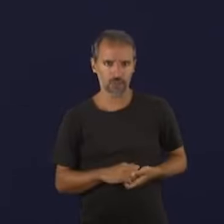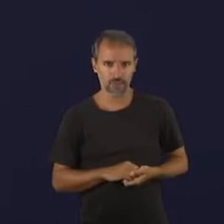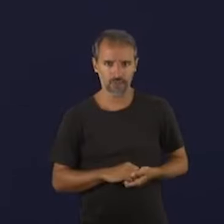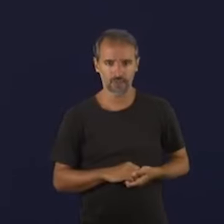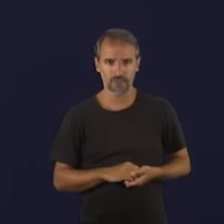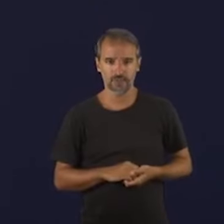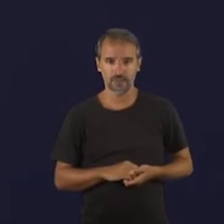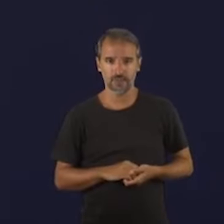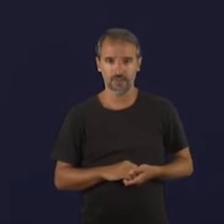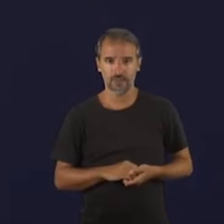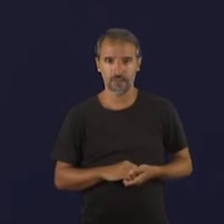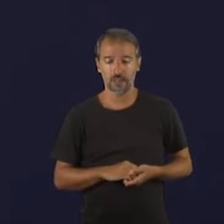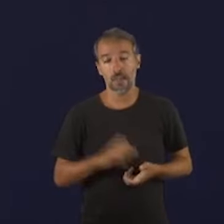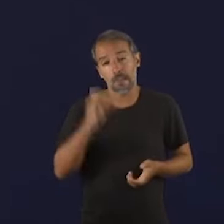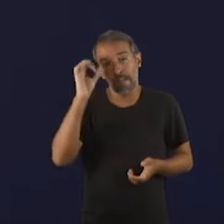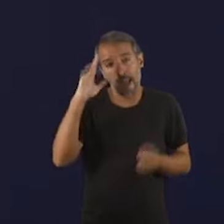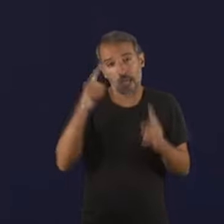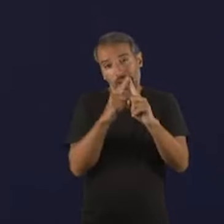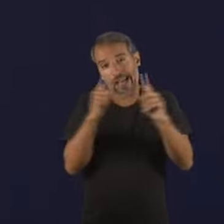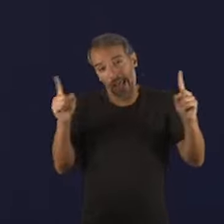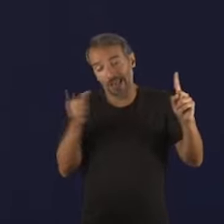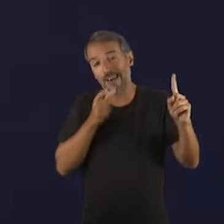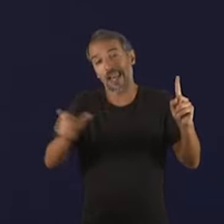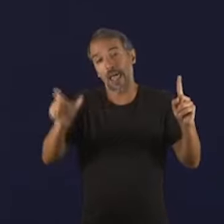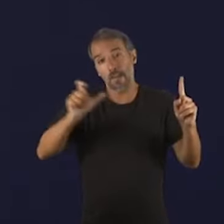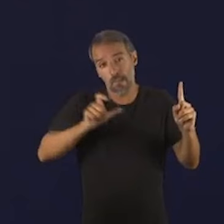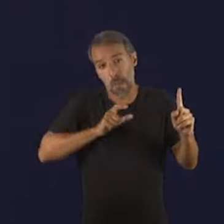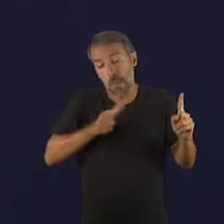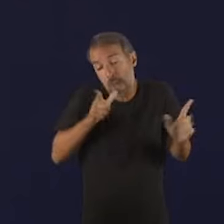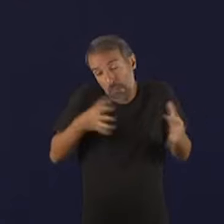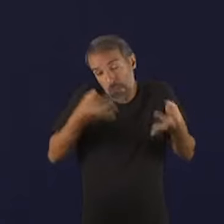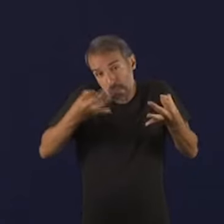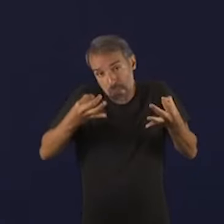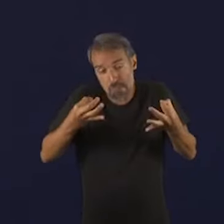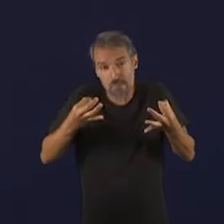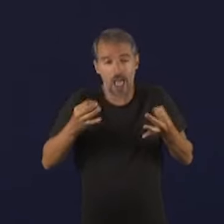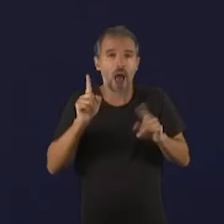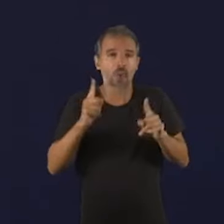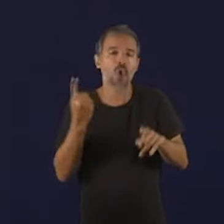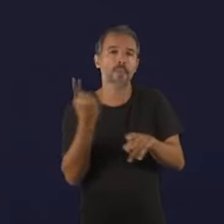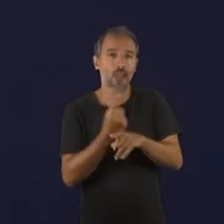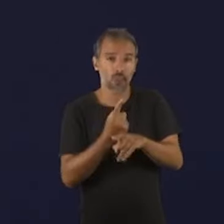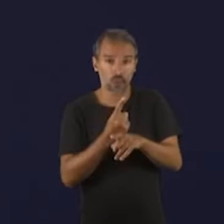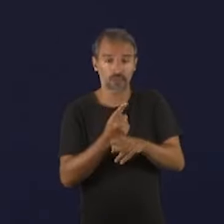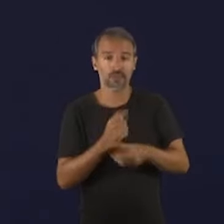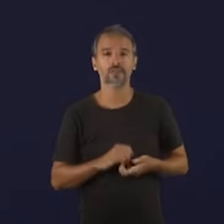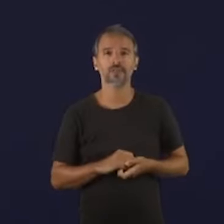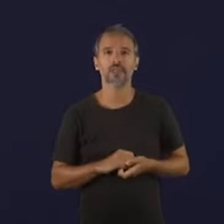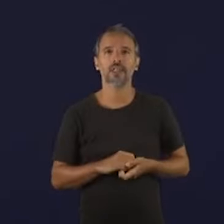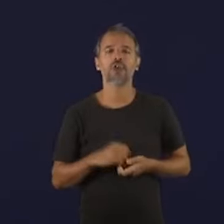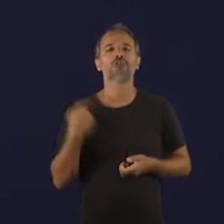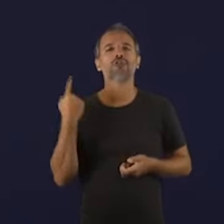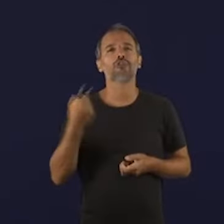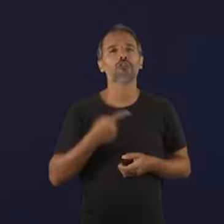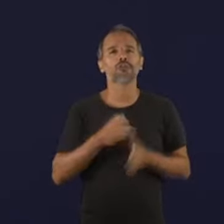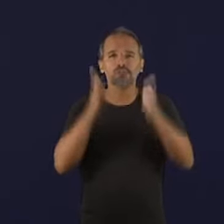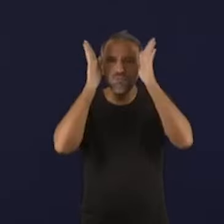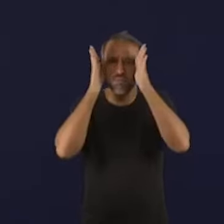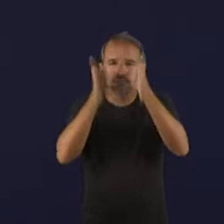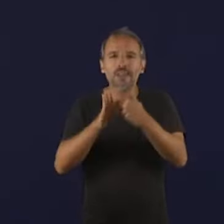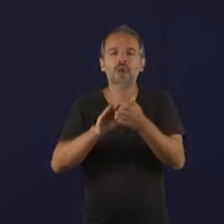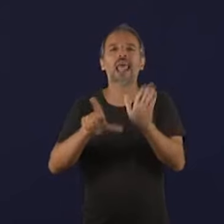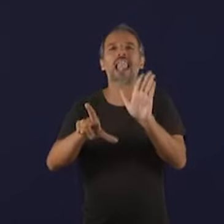hago y Perdonen lo extenso de mi respuesta pero me parece que ameritaba tomarme algunos minutos por eso es que hacemos tanto hincapié en la